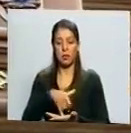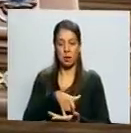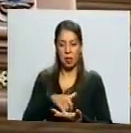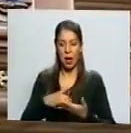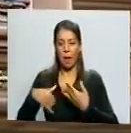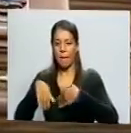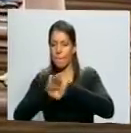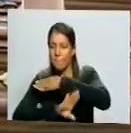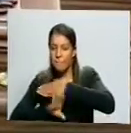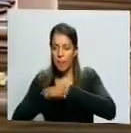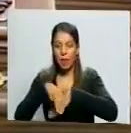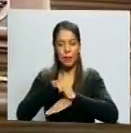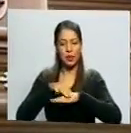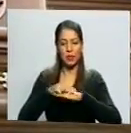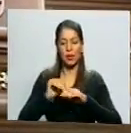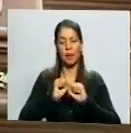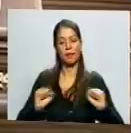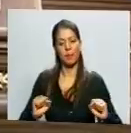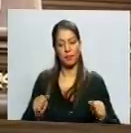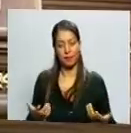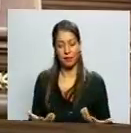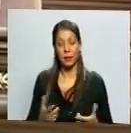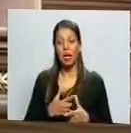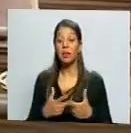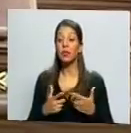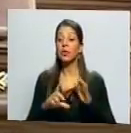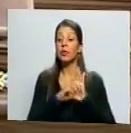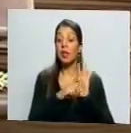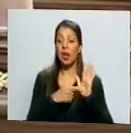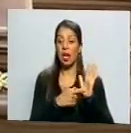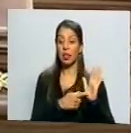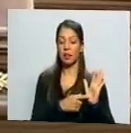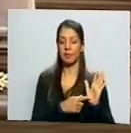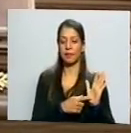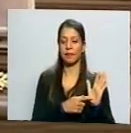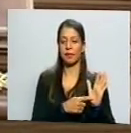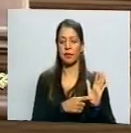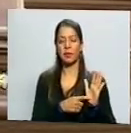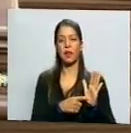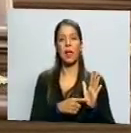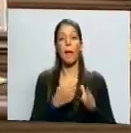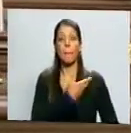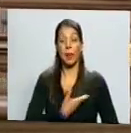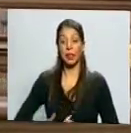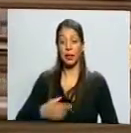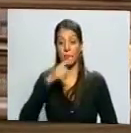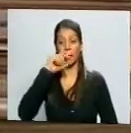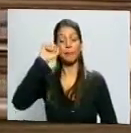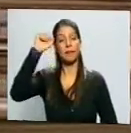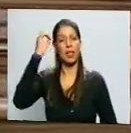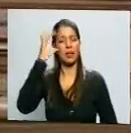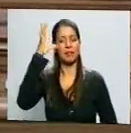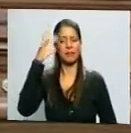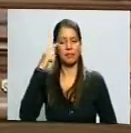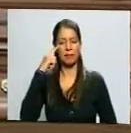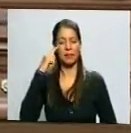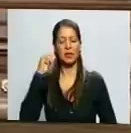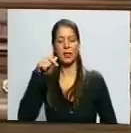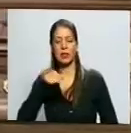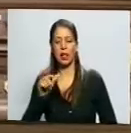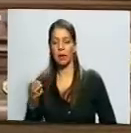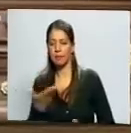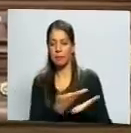misiones y grandes misiones. Es por esto que esta ley que el Presidente de la República ha instruido traer acá